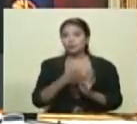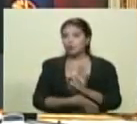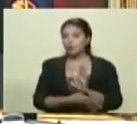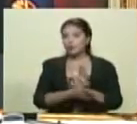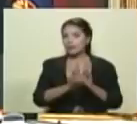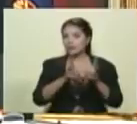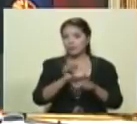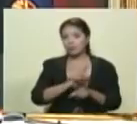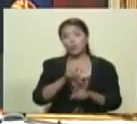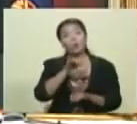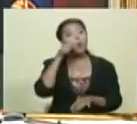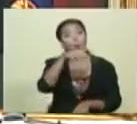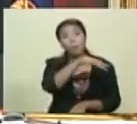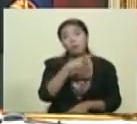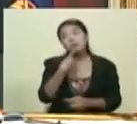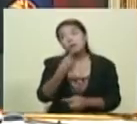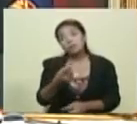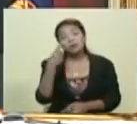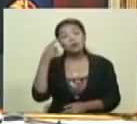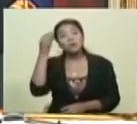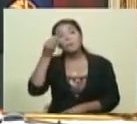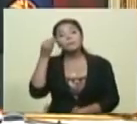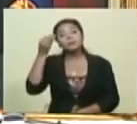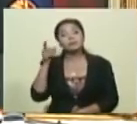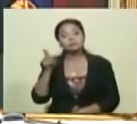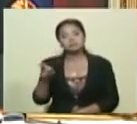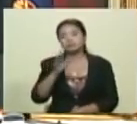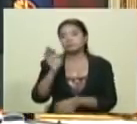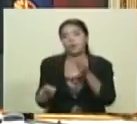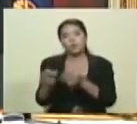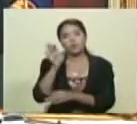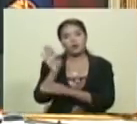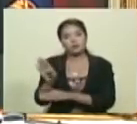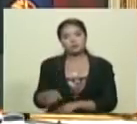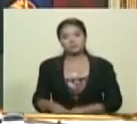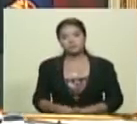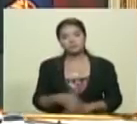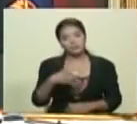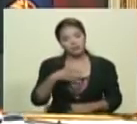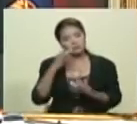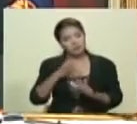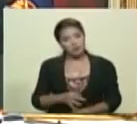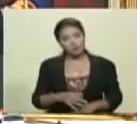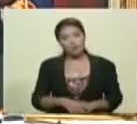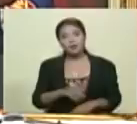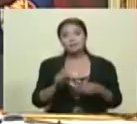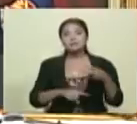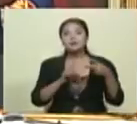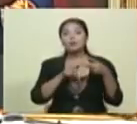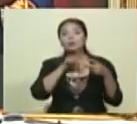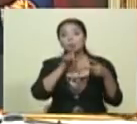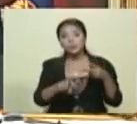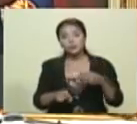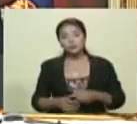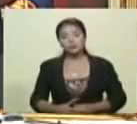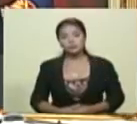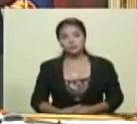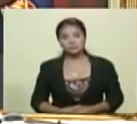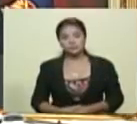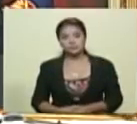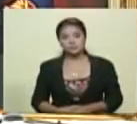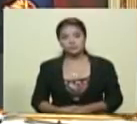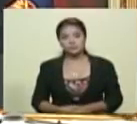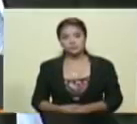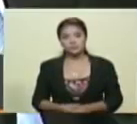que hablen los pueblos. Los pueblos los juzgarán a ellos, estoy seguro. La segunda pregunta,